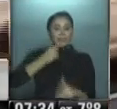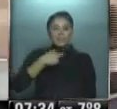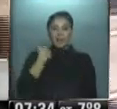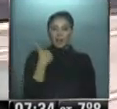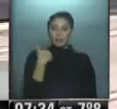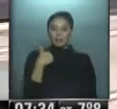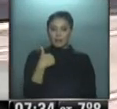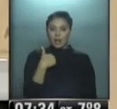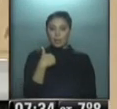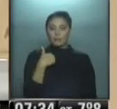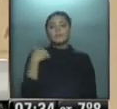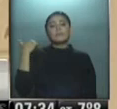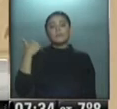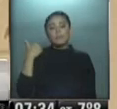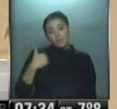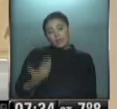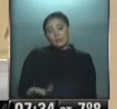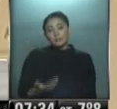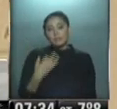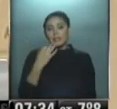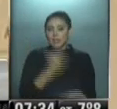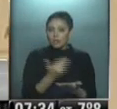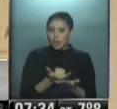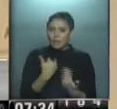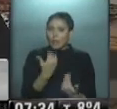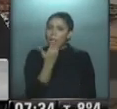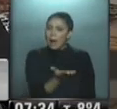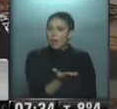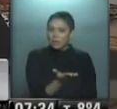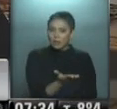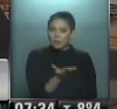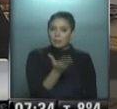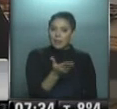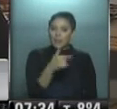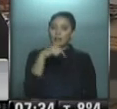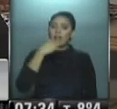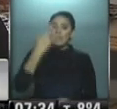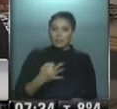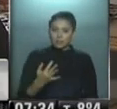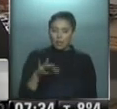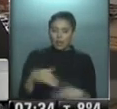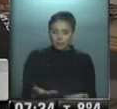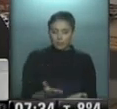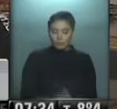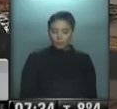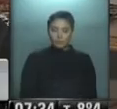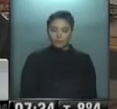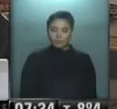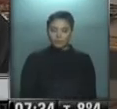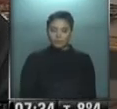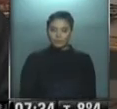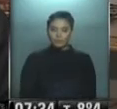argentina está en derecho de reclamar está este pronunciamiento final de la corte suprema